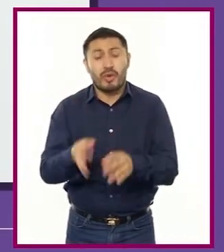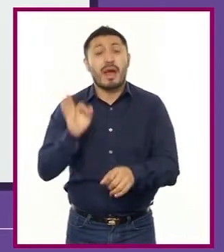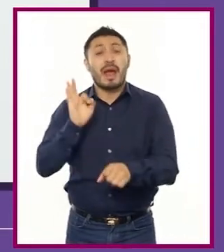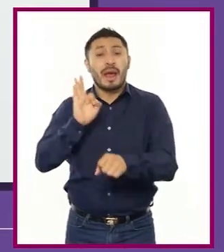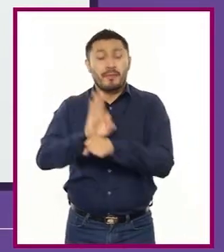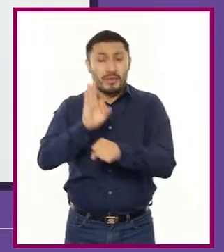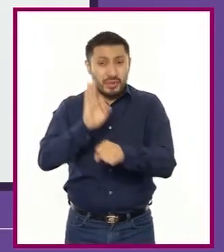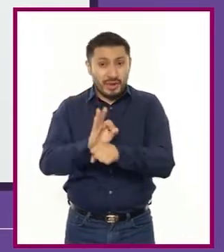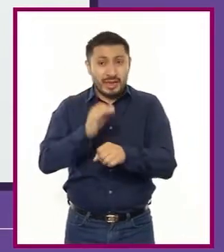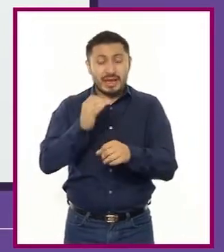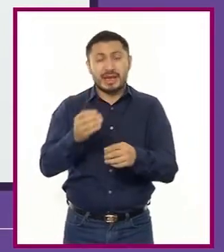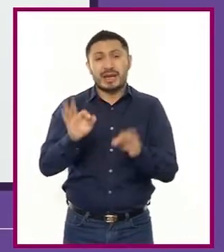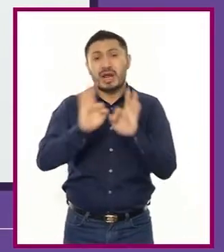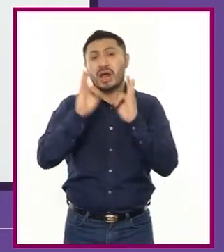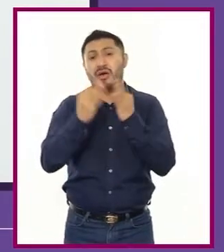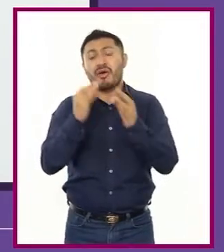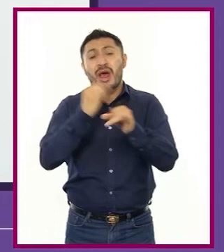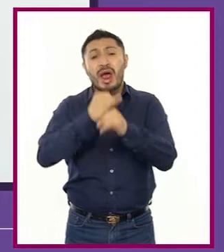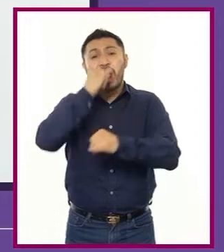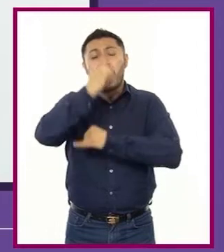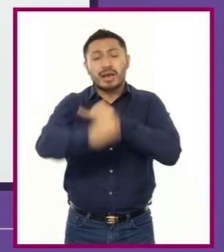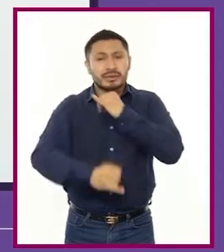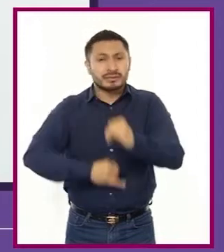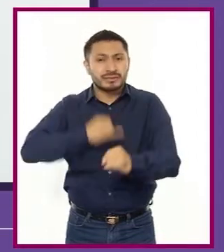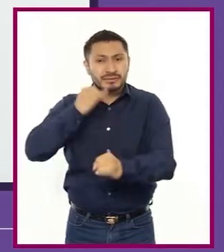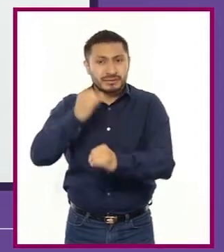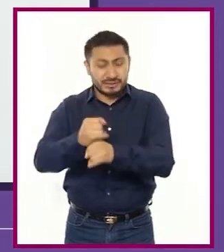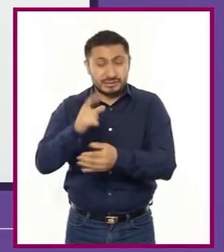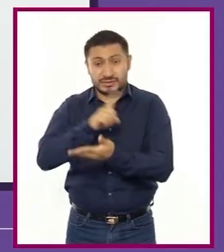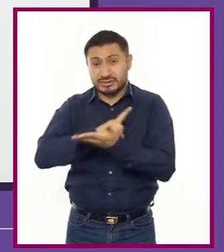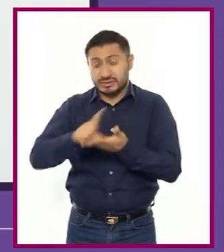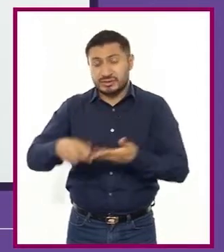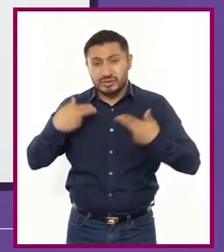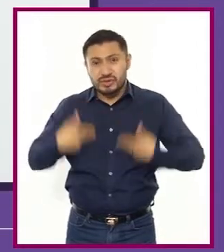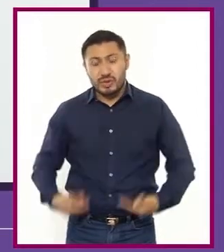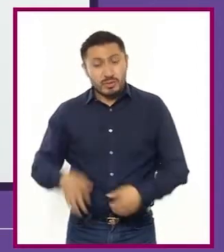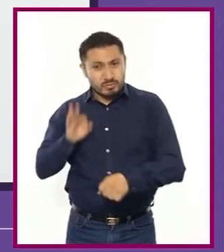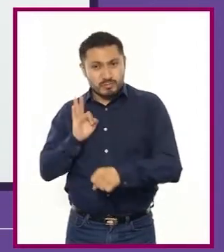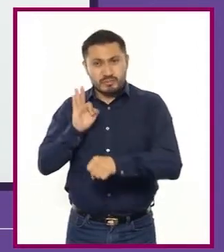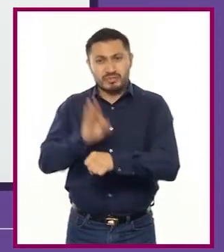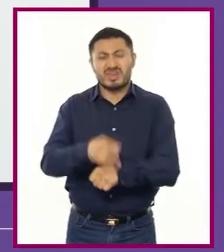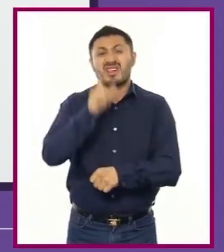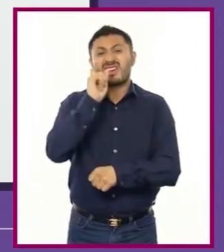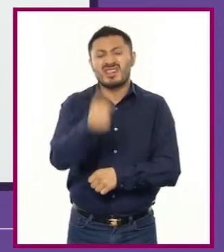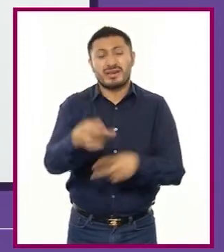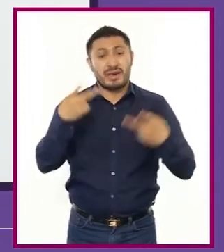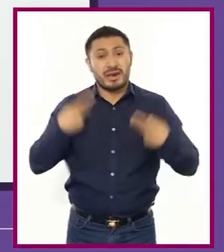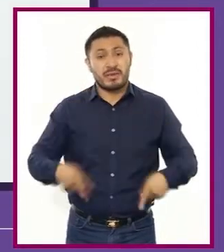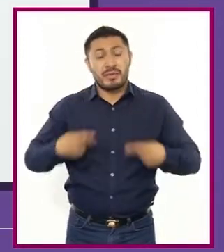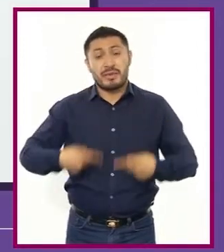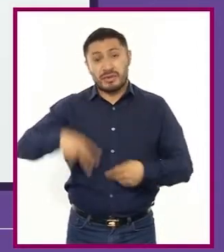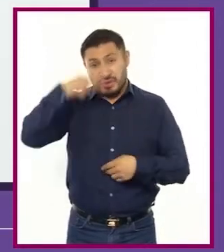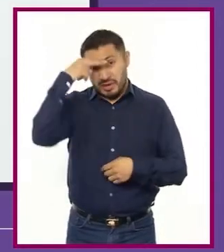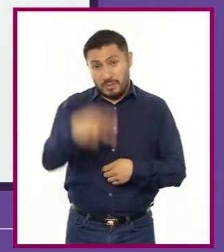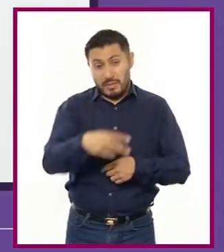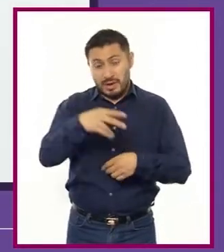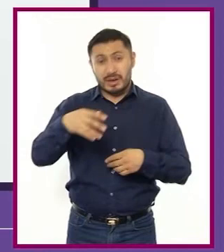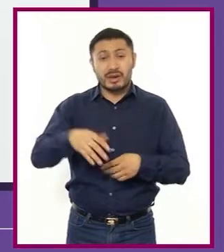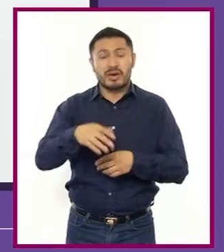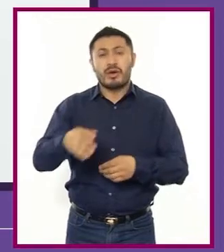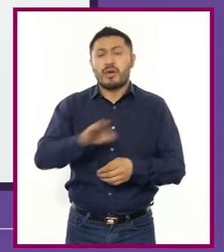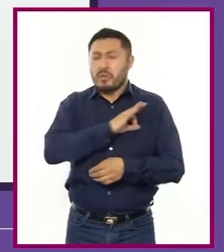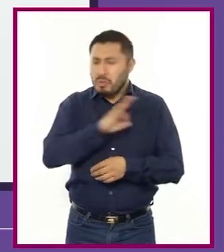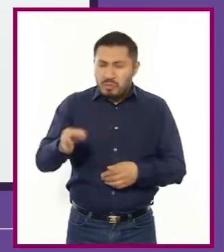los derechos humanos, la internacionalización de los derechos, que significa que los ciudadanos mexicanos podemos